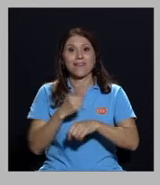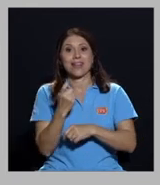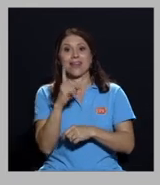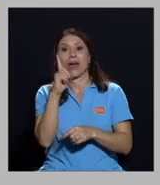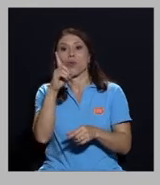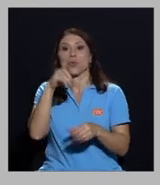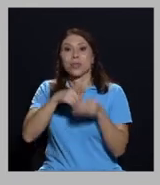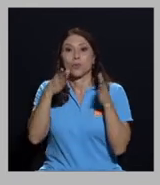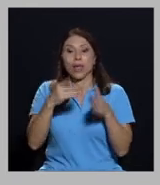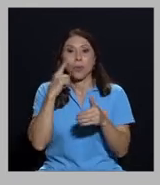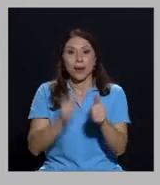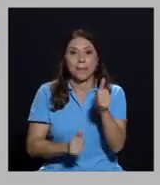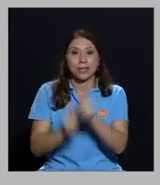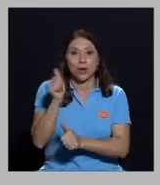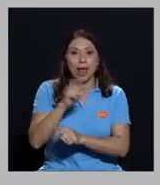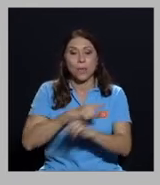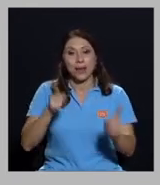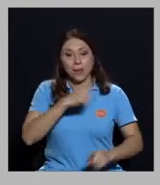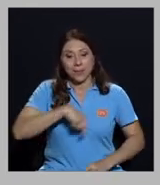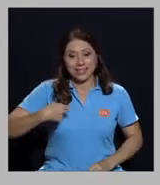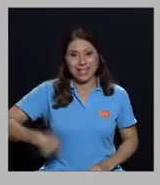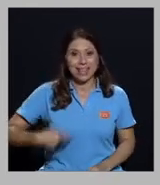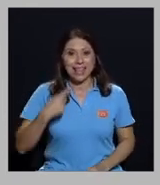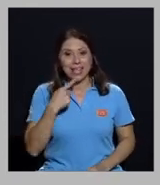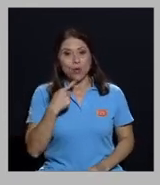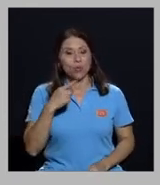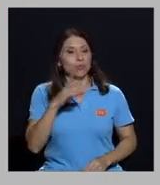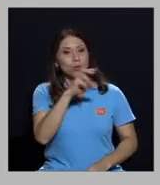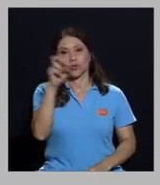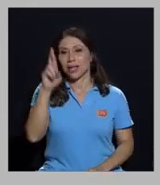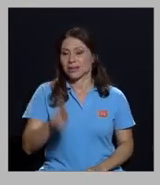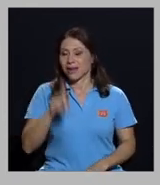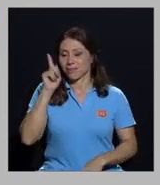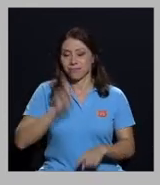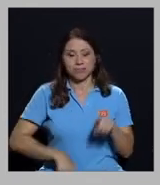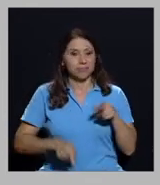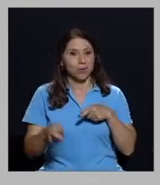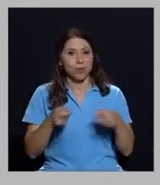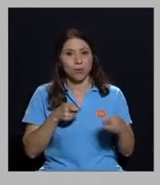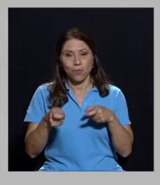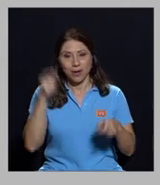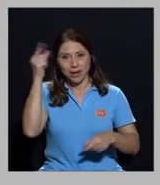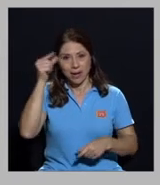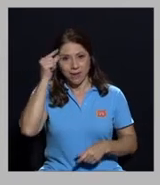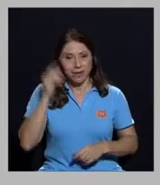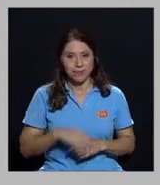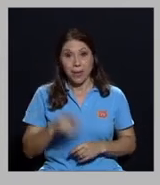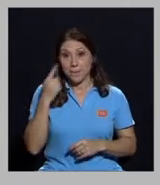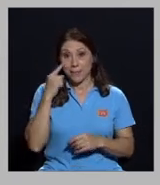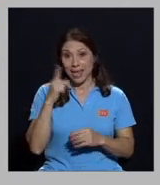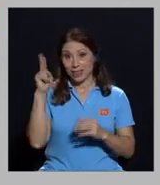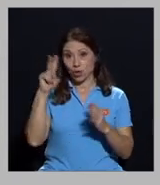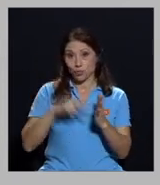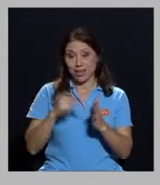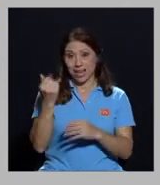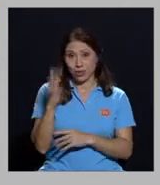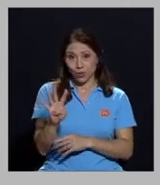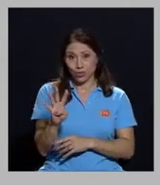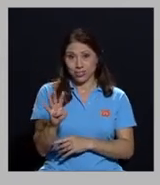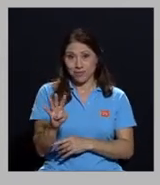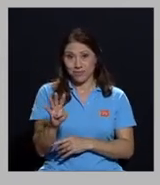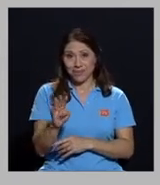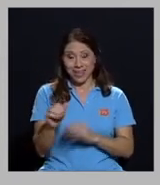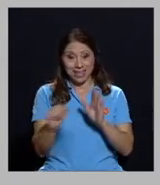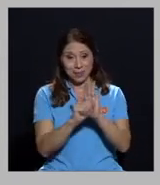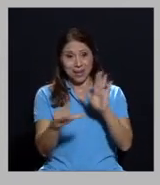época ya el presidente turno dijo costa rica es ingobernable vean el 2014 la asamblea iniciativa cada cuadrito es un